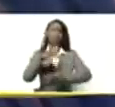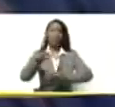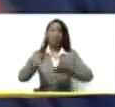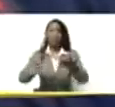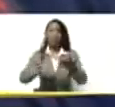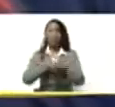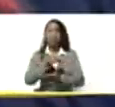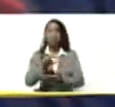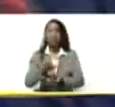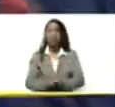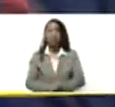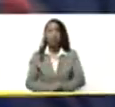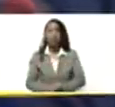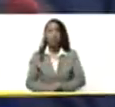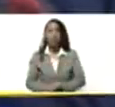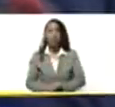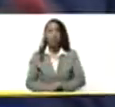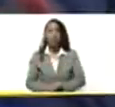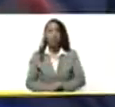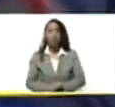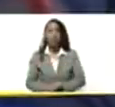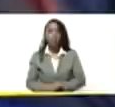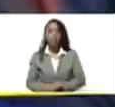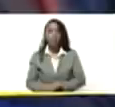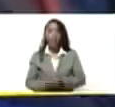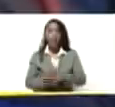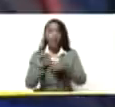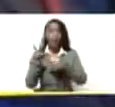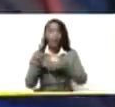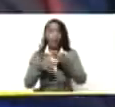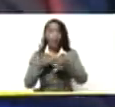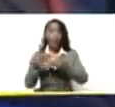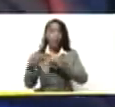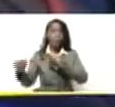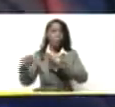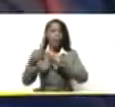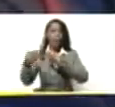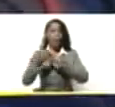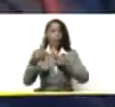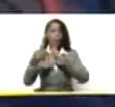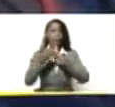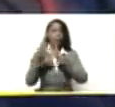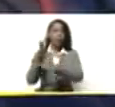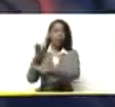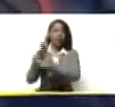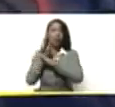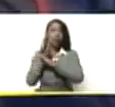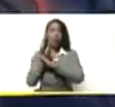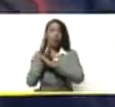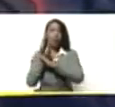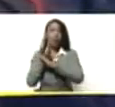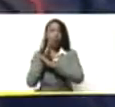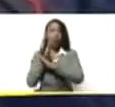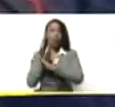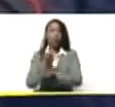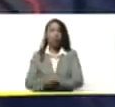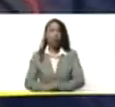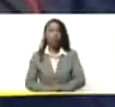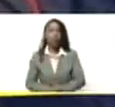a hacer algunos procesos administrativos algunos procesos financieros no necesariamente tienen ese conocimiento y siempre se nos acercan